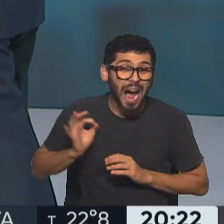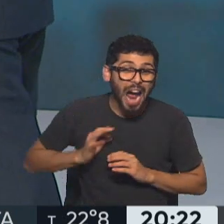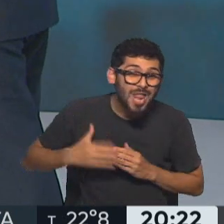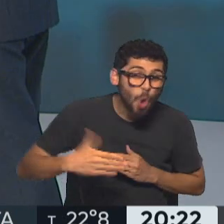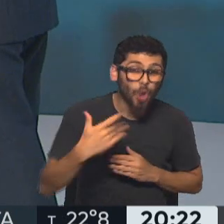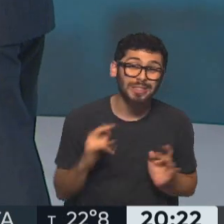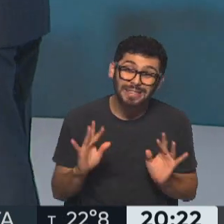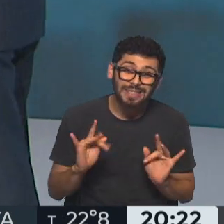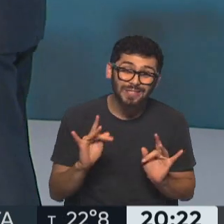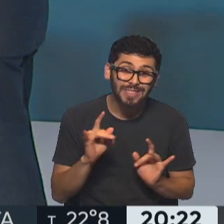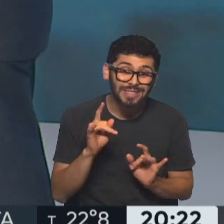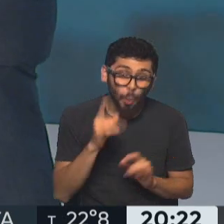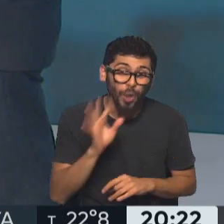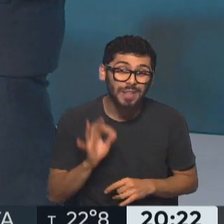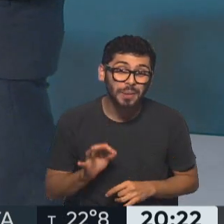20 años.